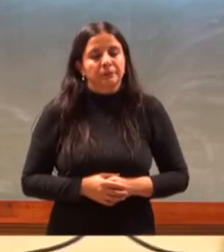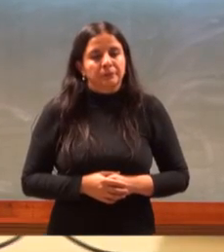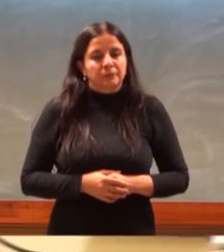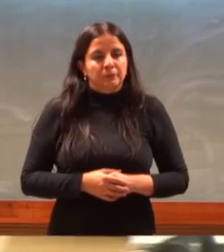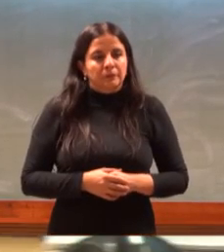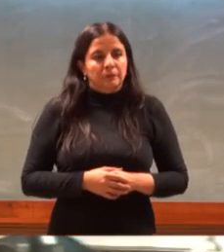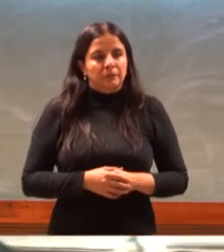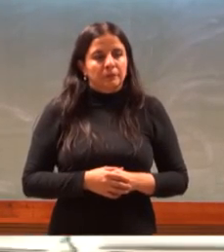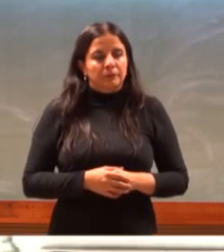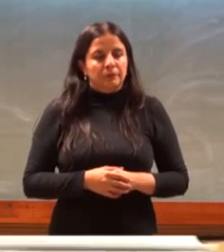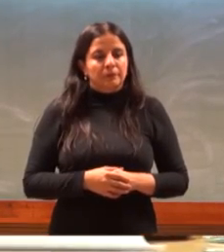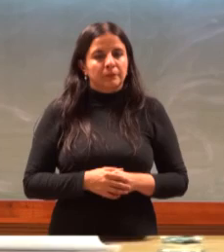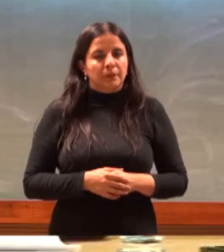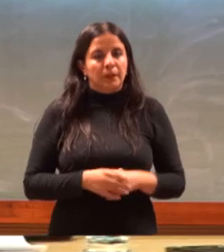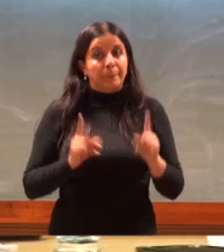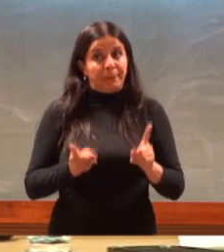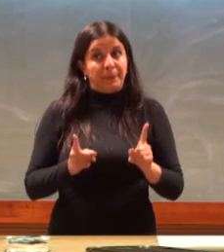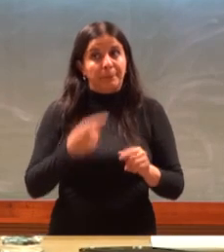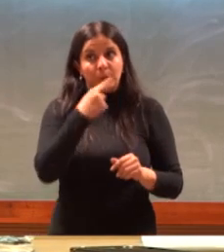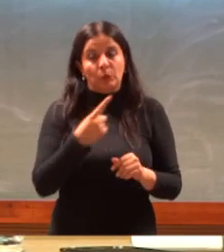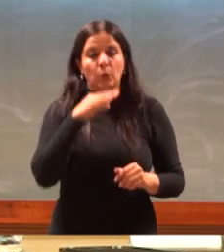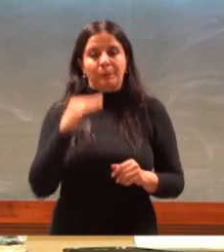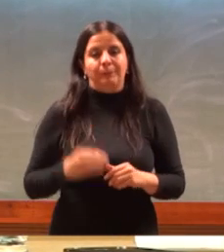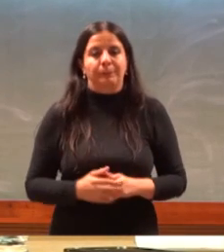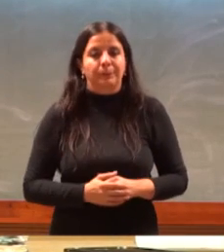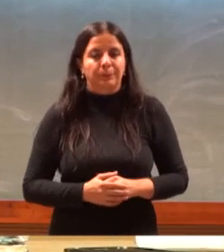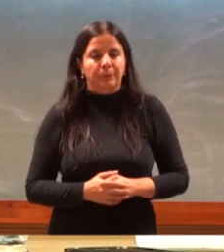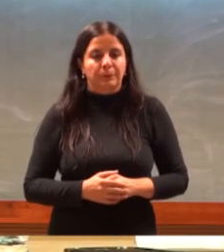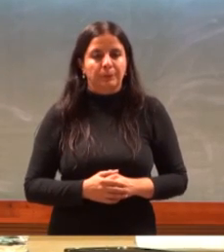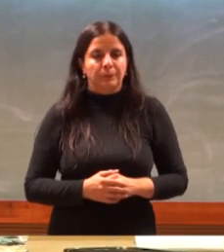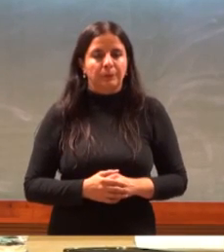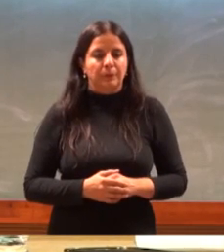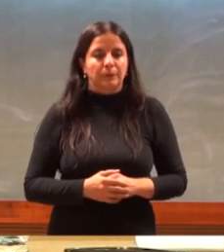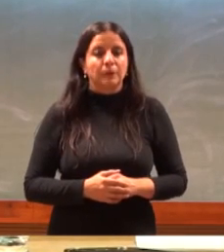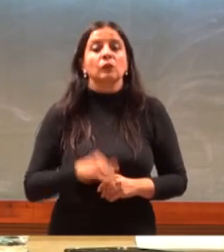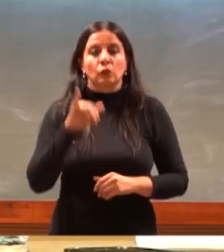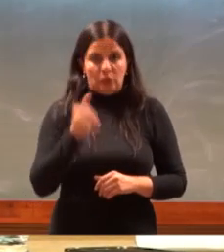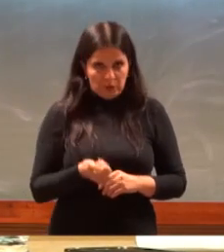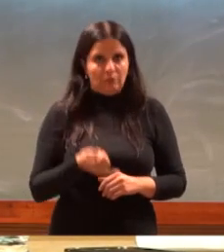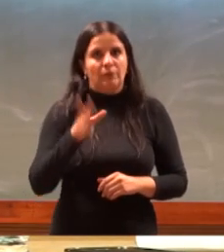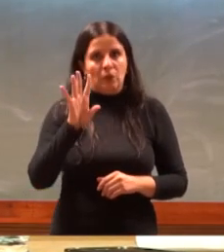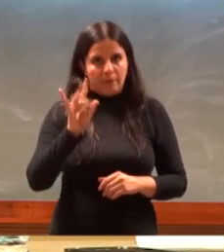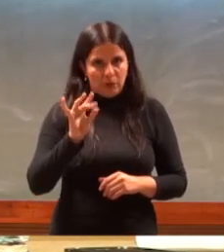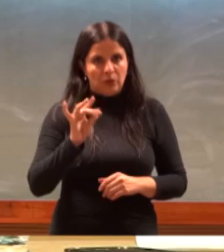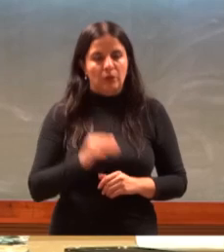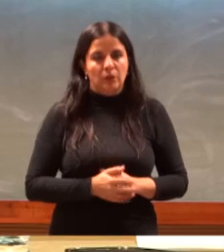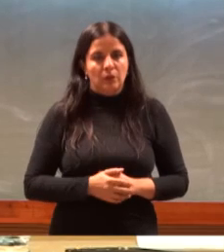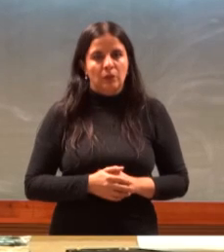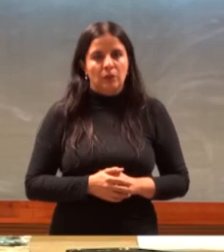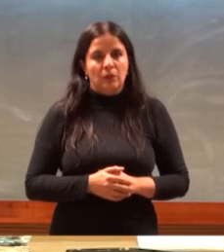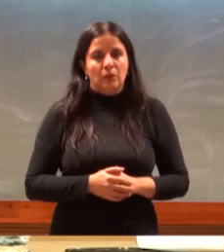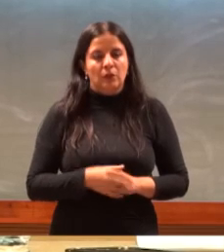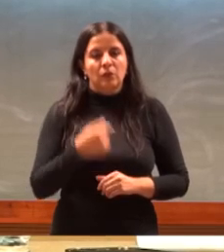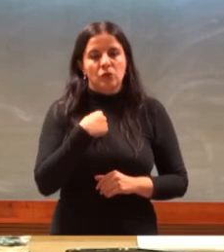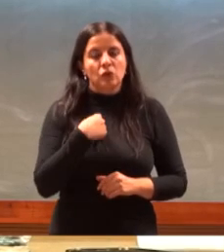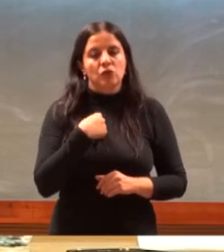ejecutoras responde la misma pregunta Juan Pablo abrate seguramente es complejo pero yo sí sé cuál es la